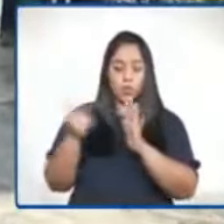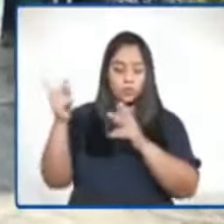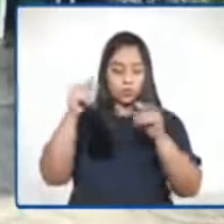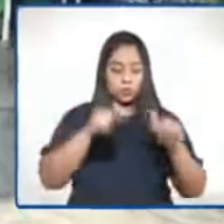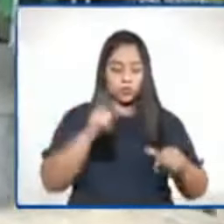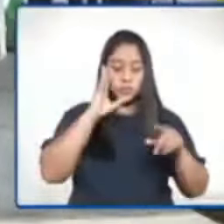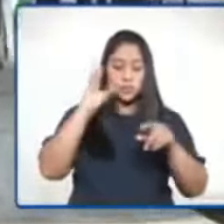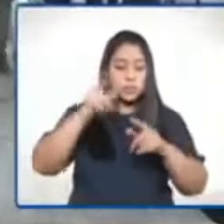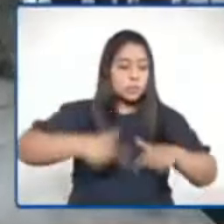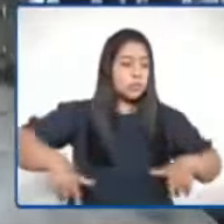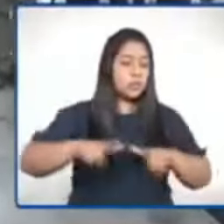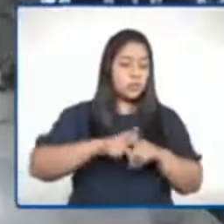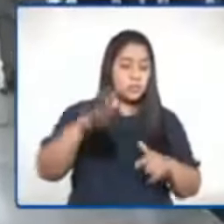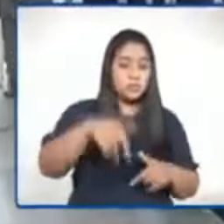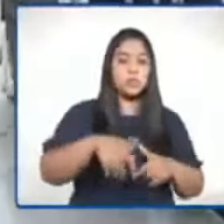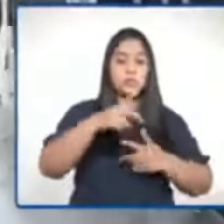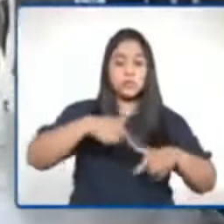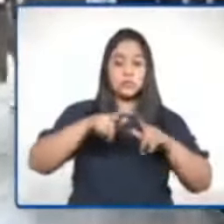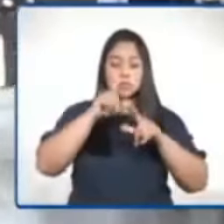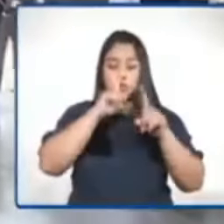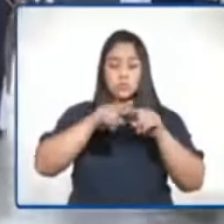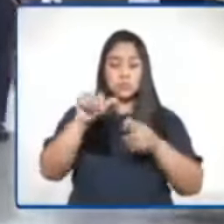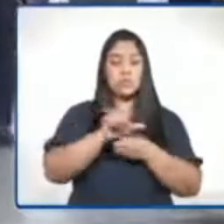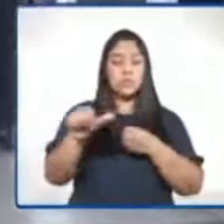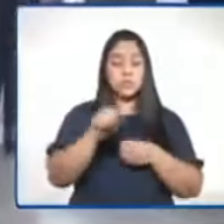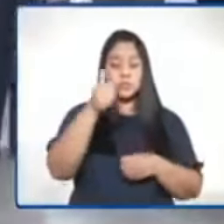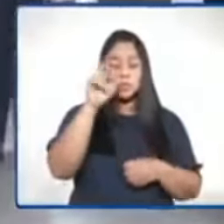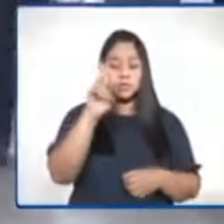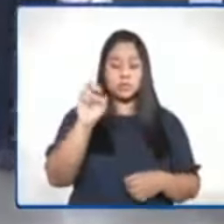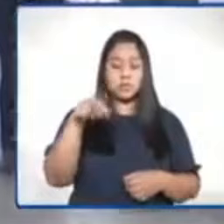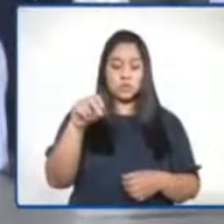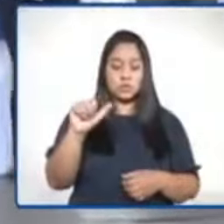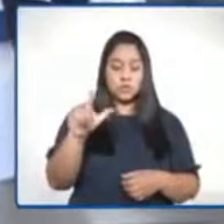en este lugar de Aldea El Arenal, la democracia Escuintla.